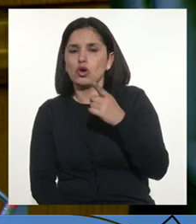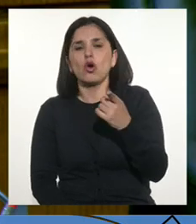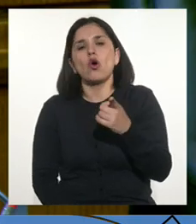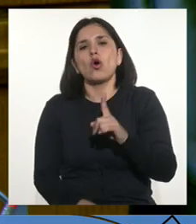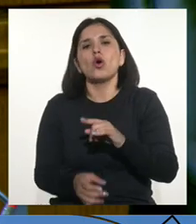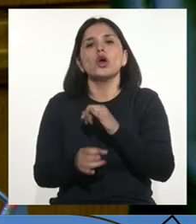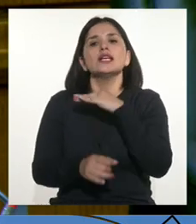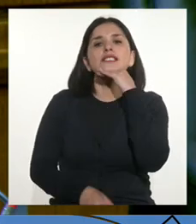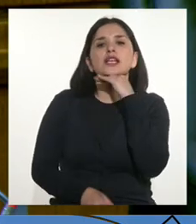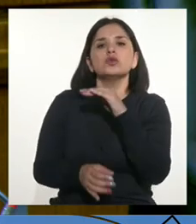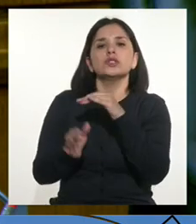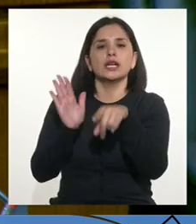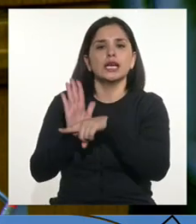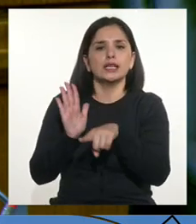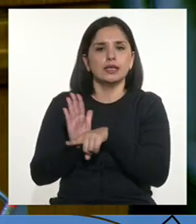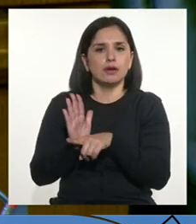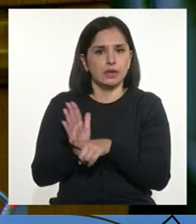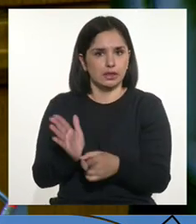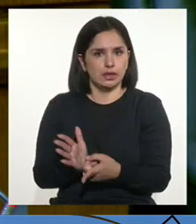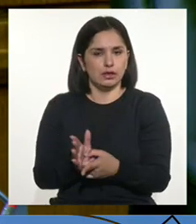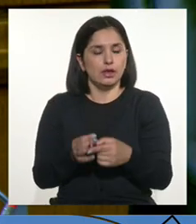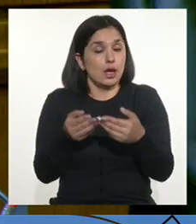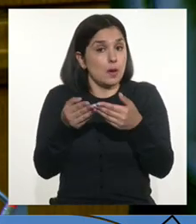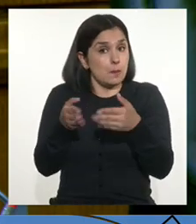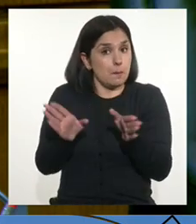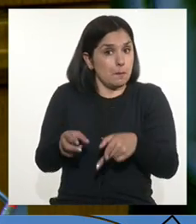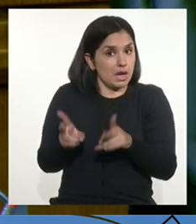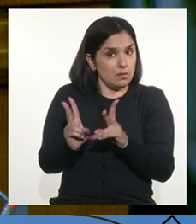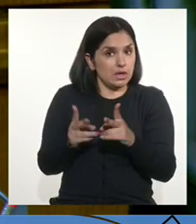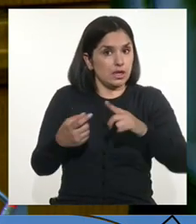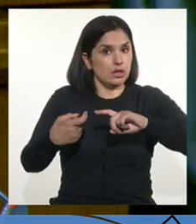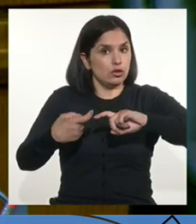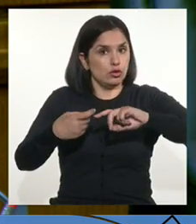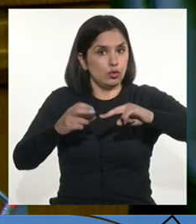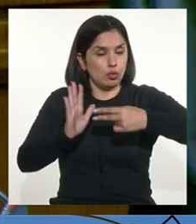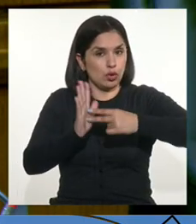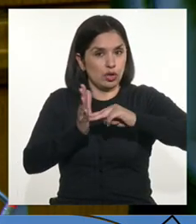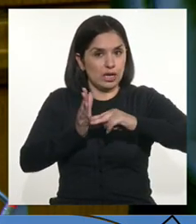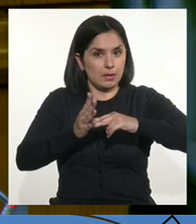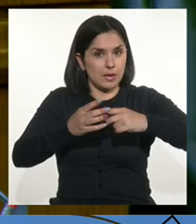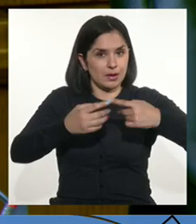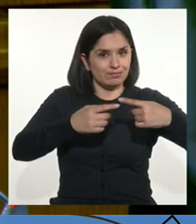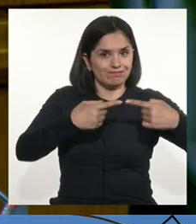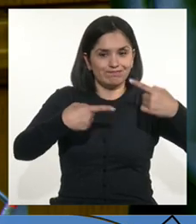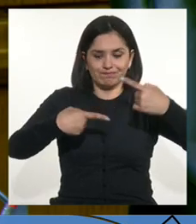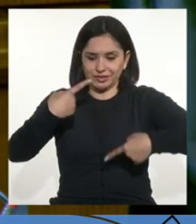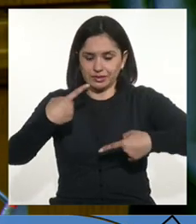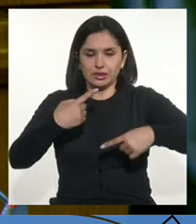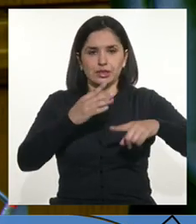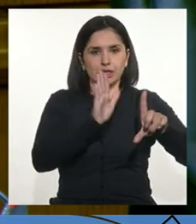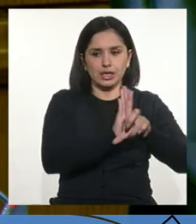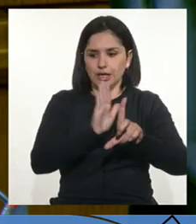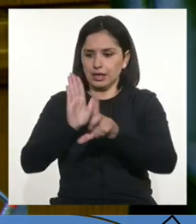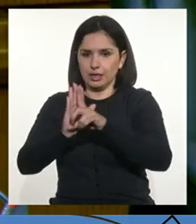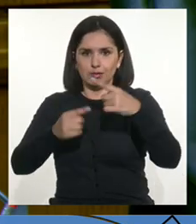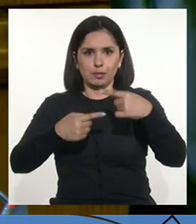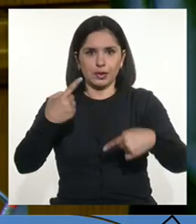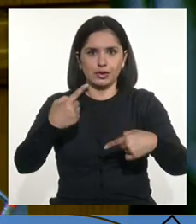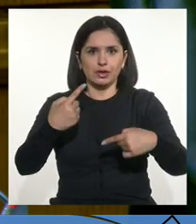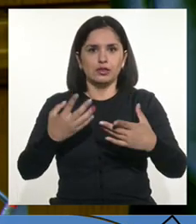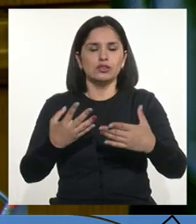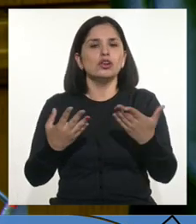y por lo tanto abriendo la posibilidad de conflictos entre normas vigentes y así lo que se busca es evitar